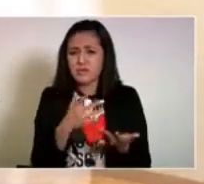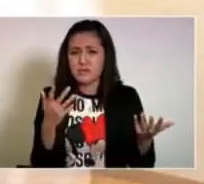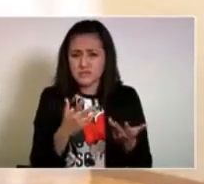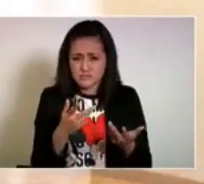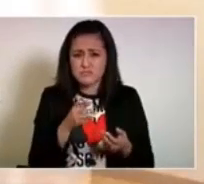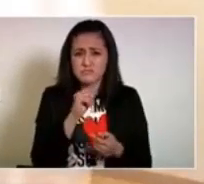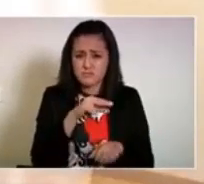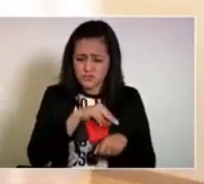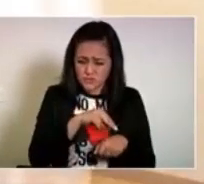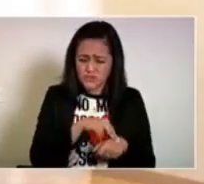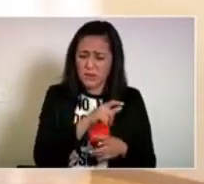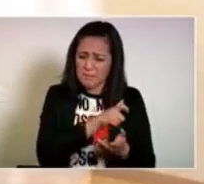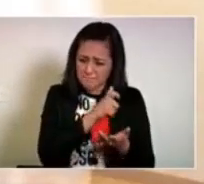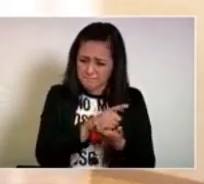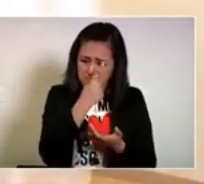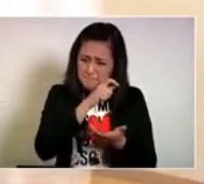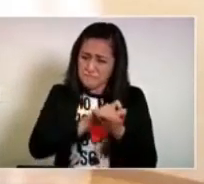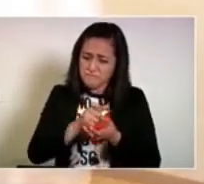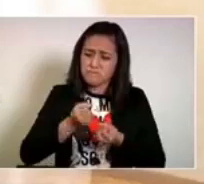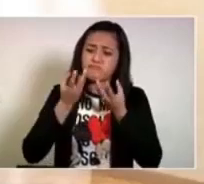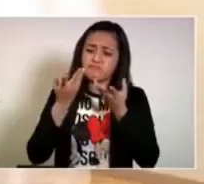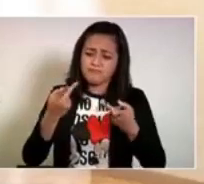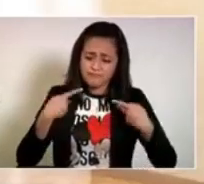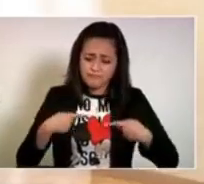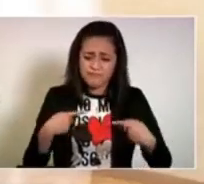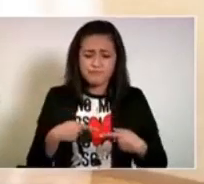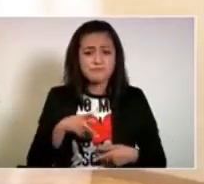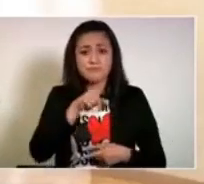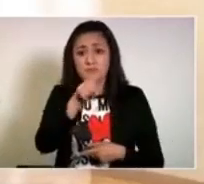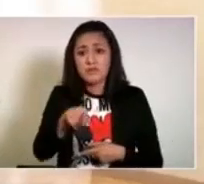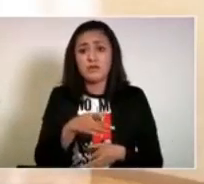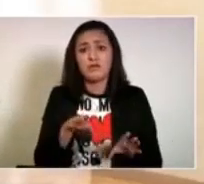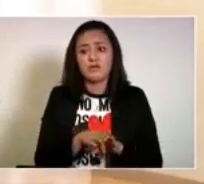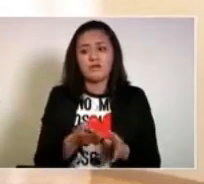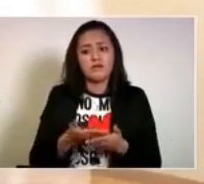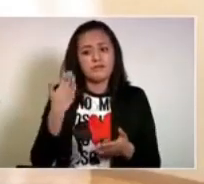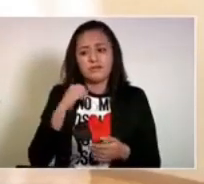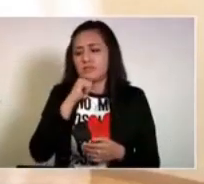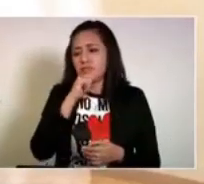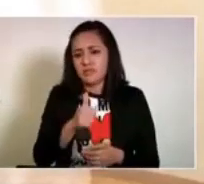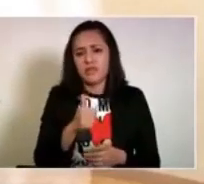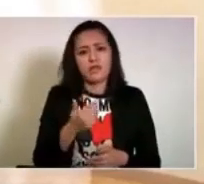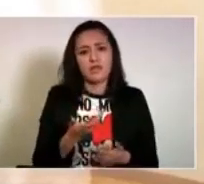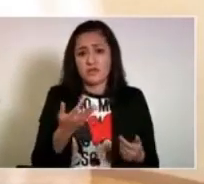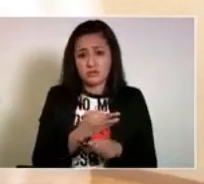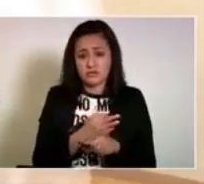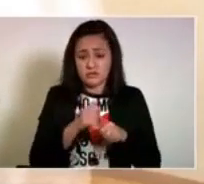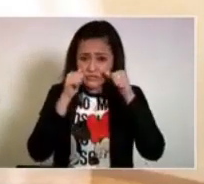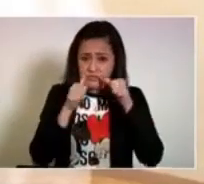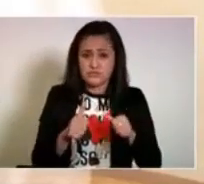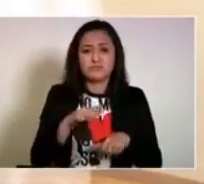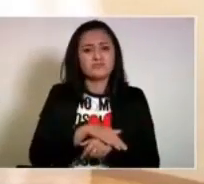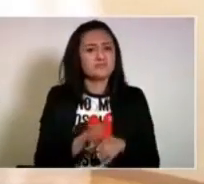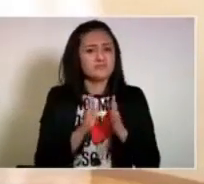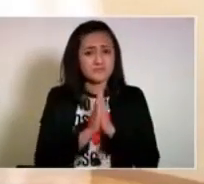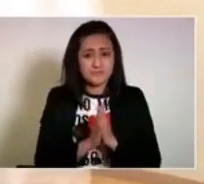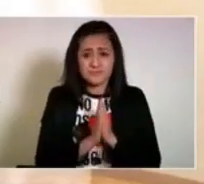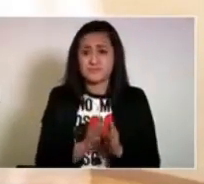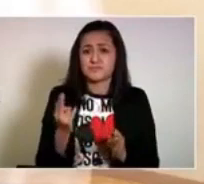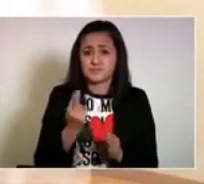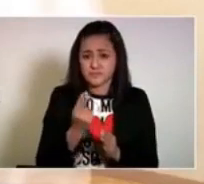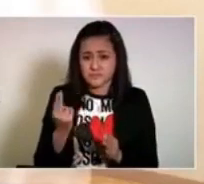Así es simple. Pero que no quede nadie, como nunca ha quedado nadie, sin atención y